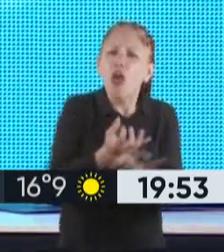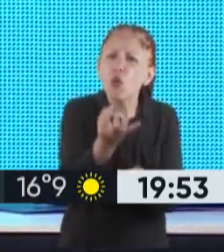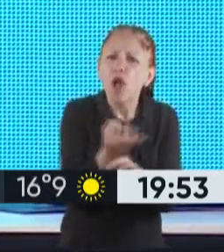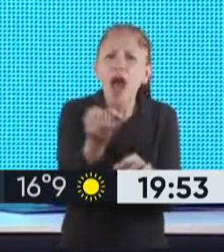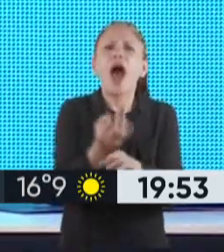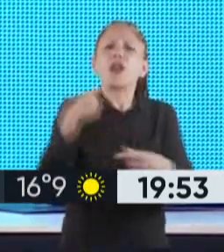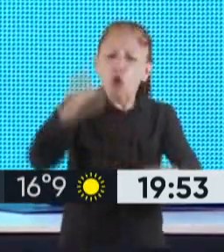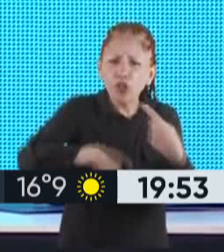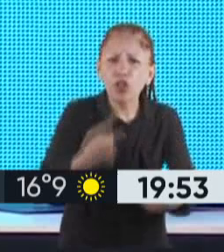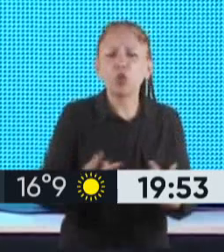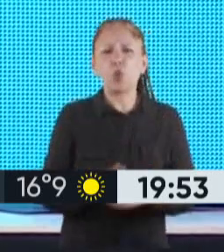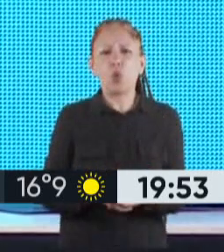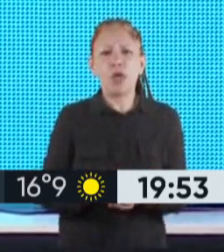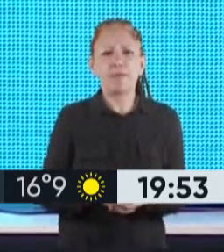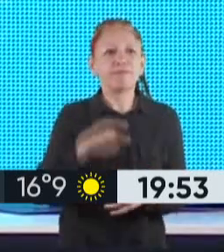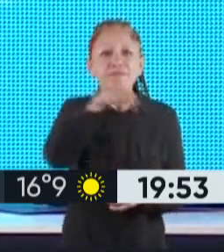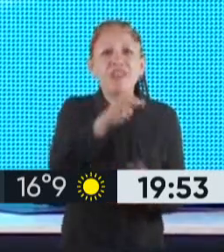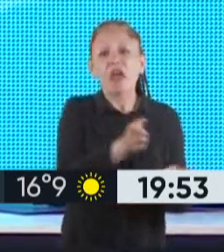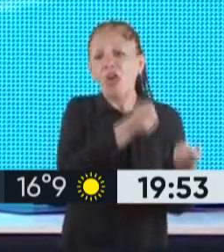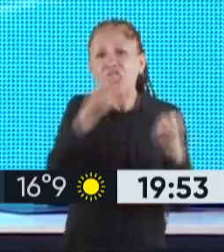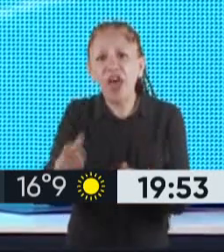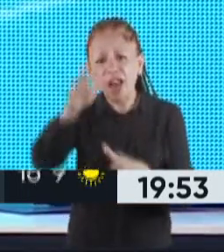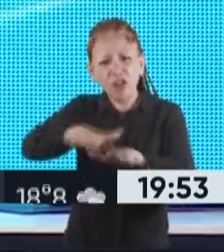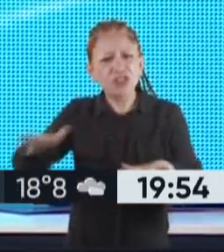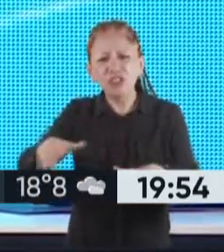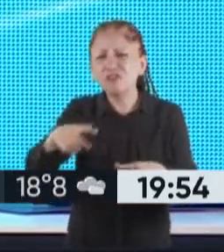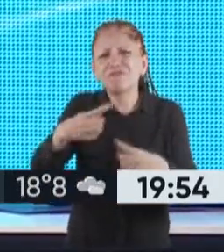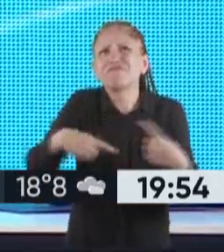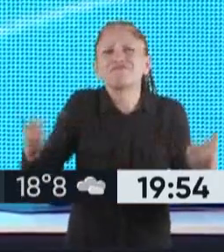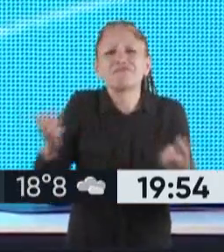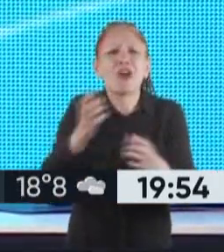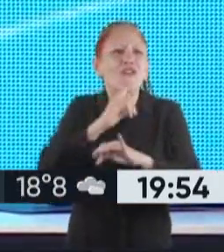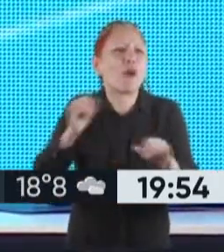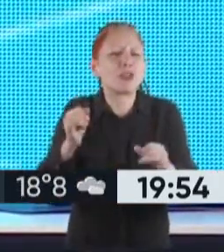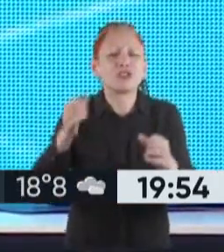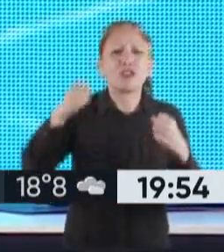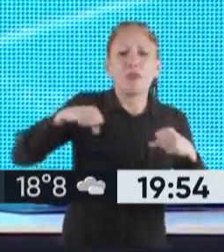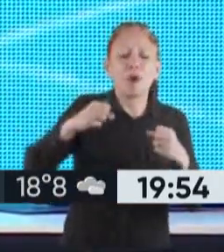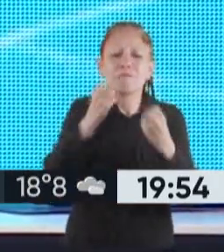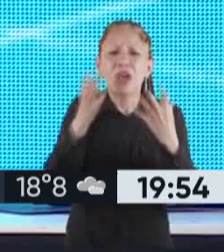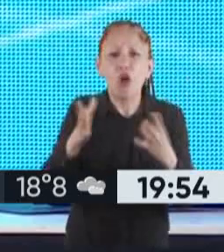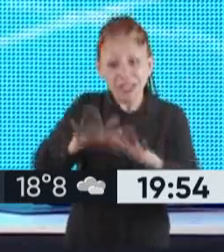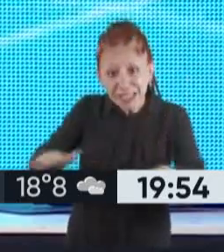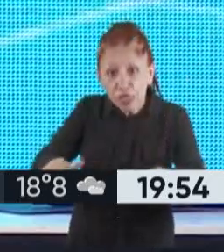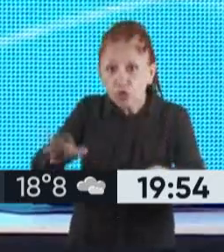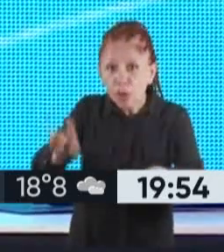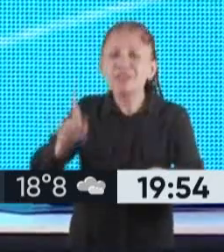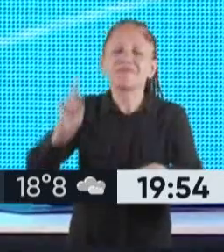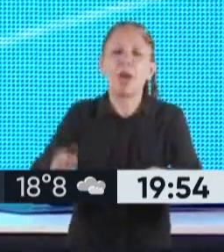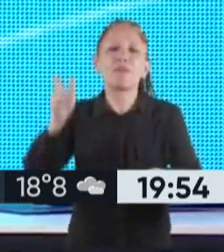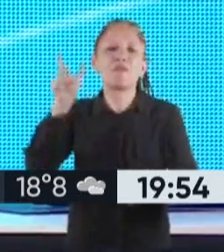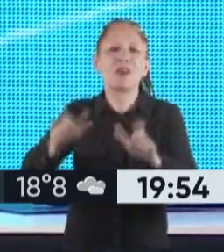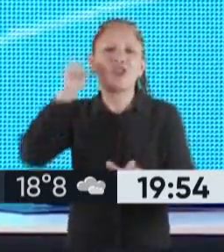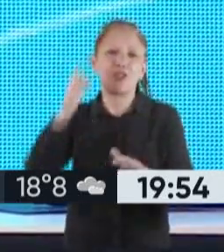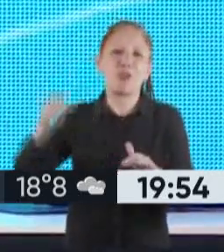dándoles el mejor contenido a nuestros chicos, a nuestras chicas y también a nuestros adultos mayores para que puedan